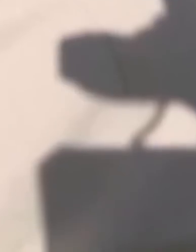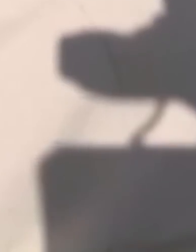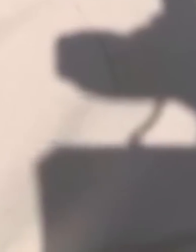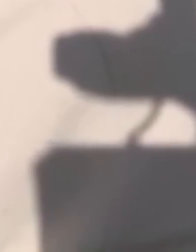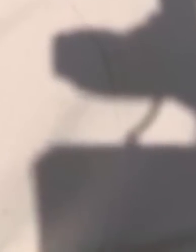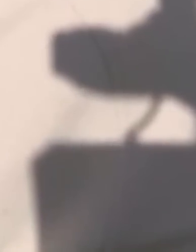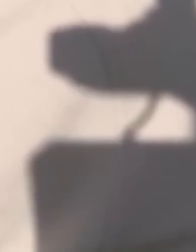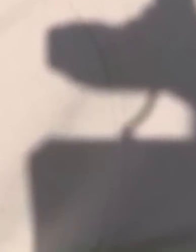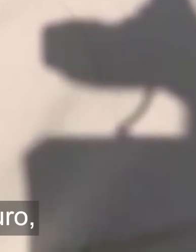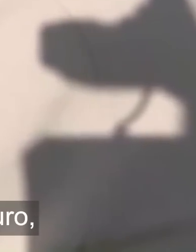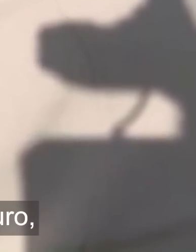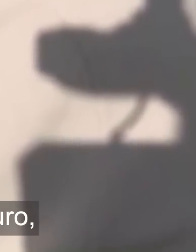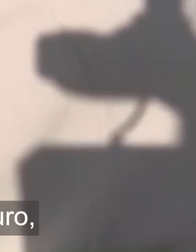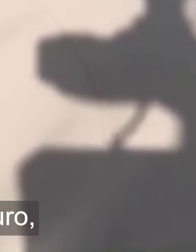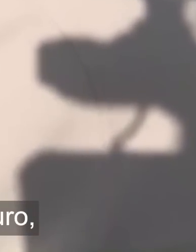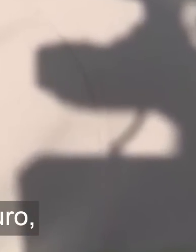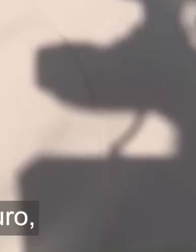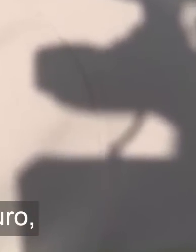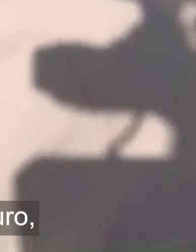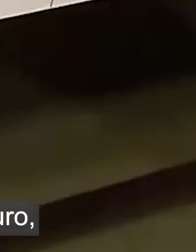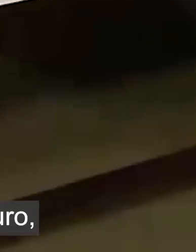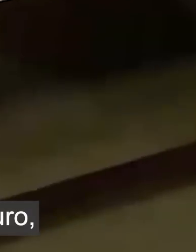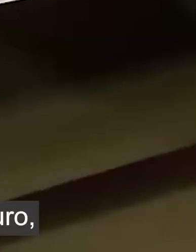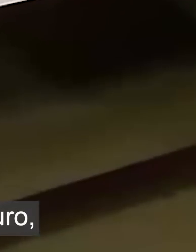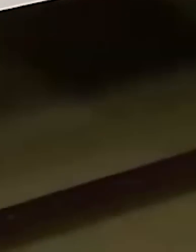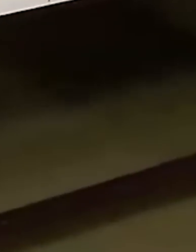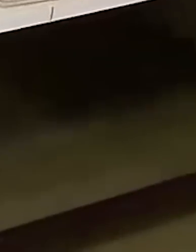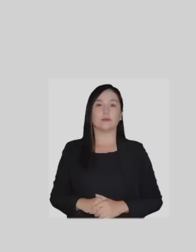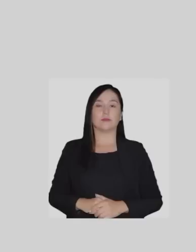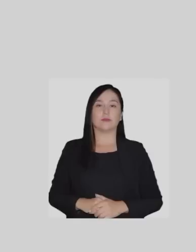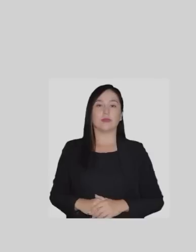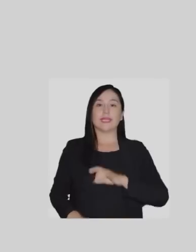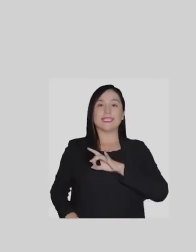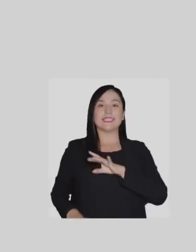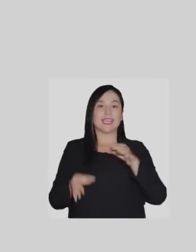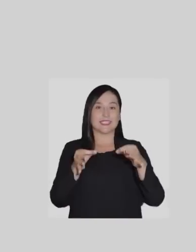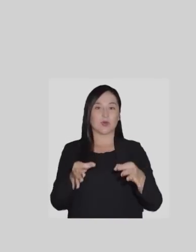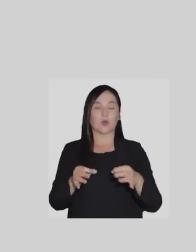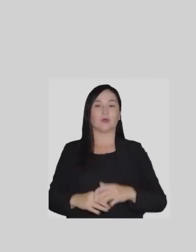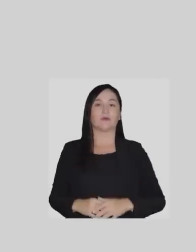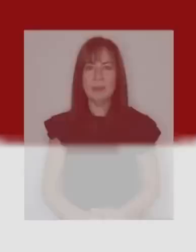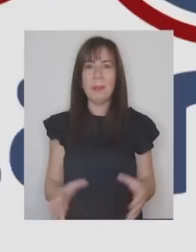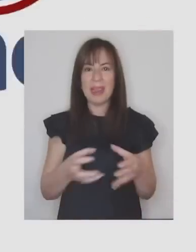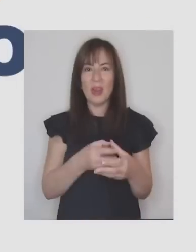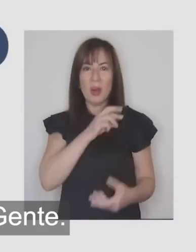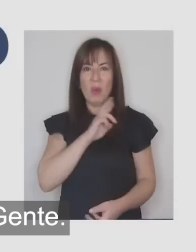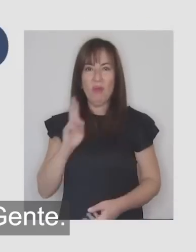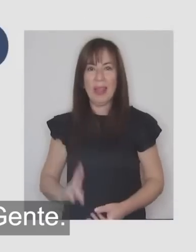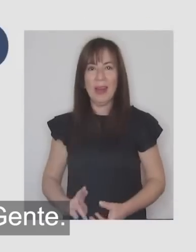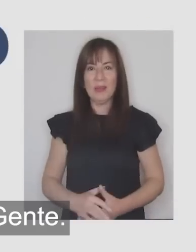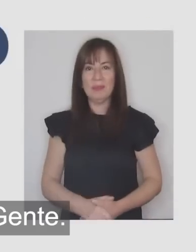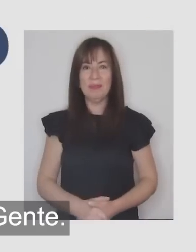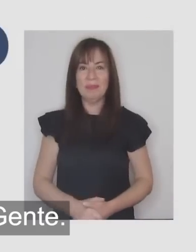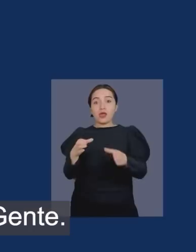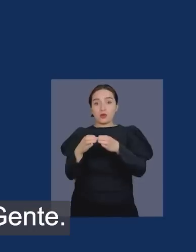tres opciones claras. La gente puede votar por la coalición Chile Seguro, Renovación Nacional, UDI y Evópoli, por el